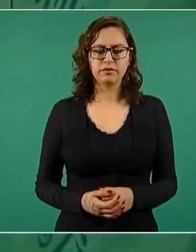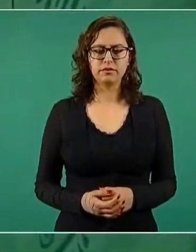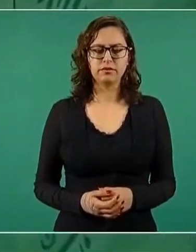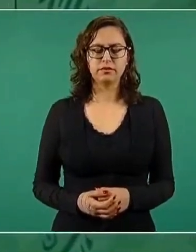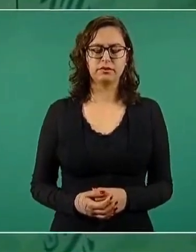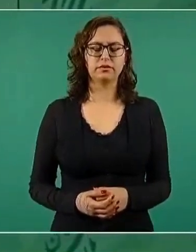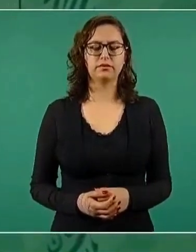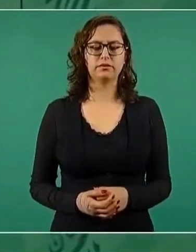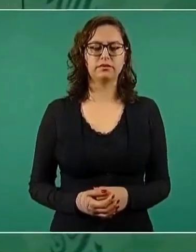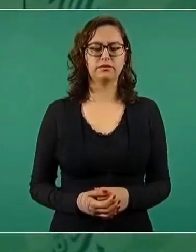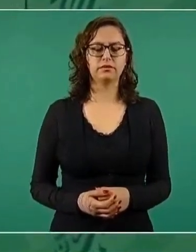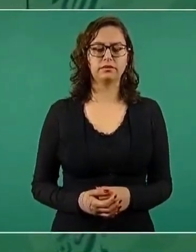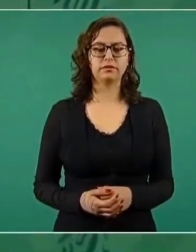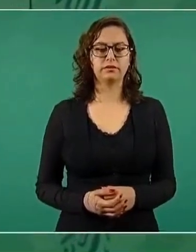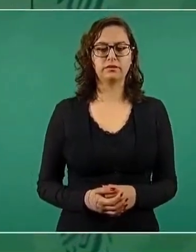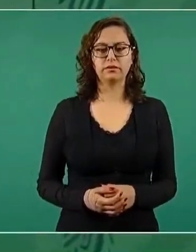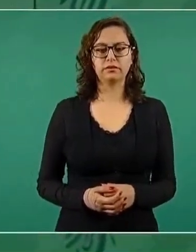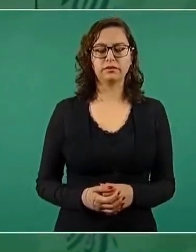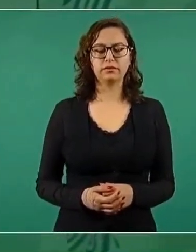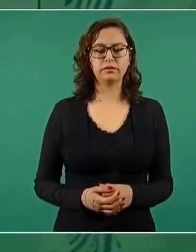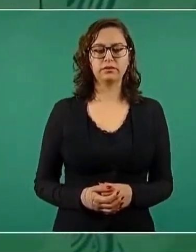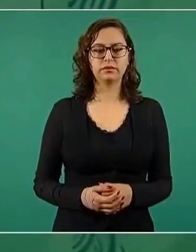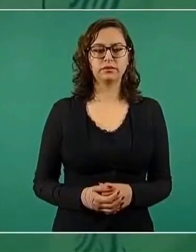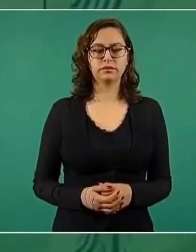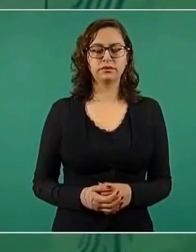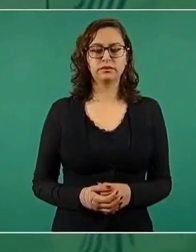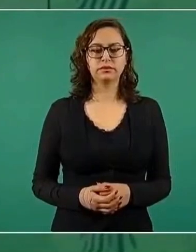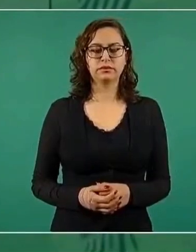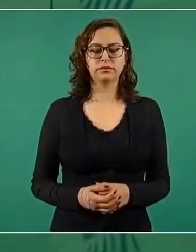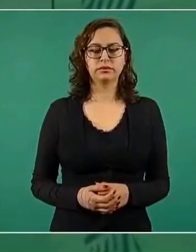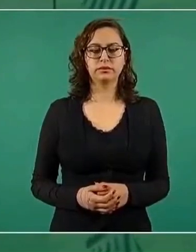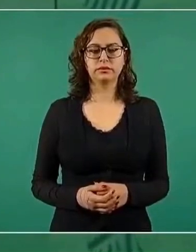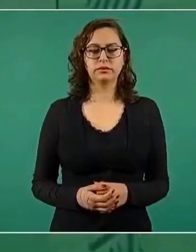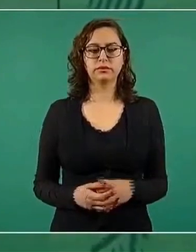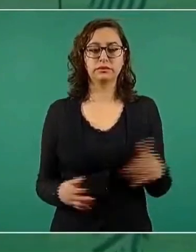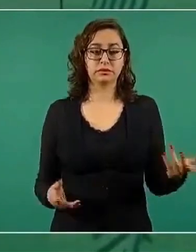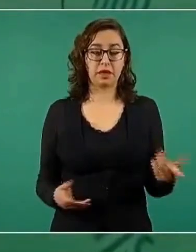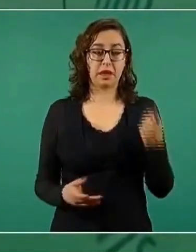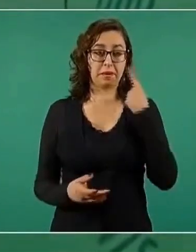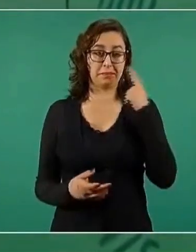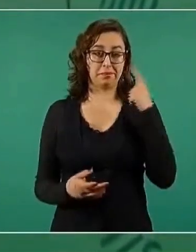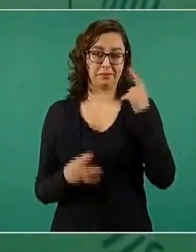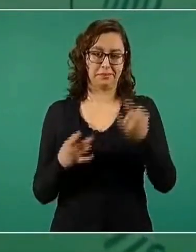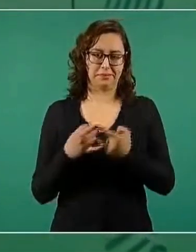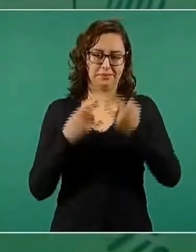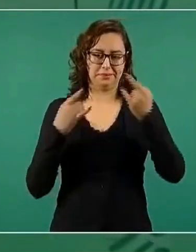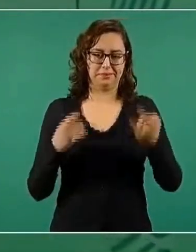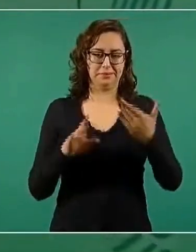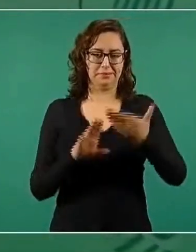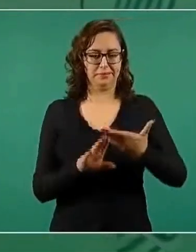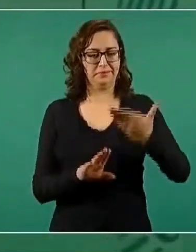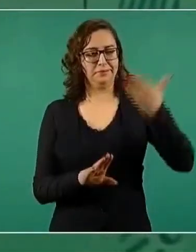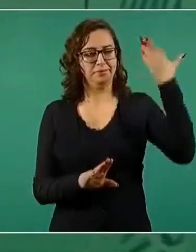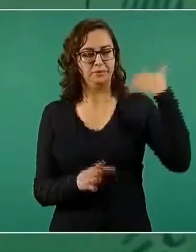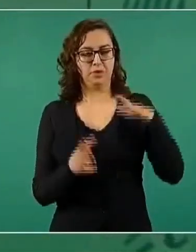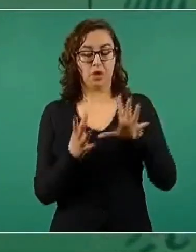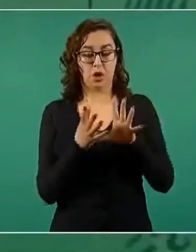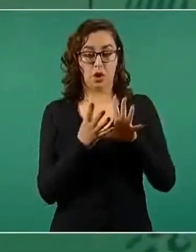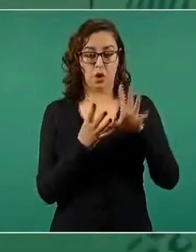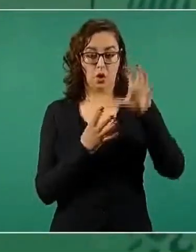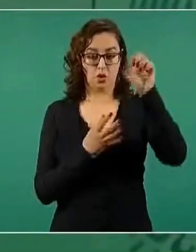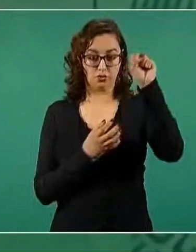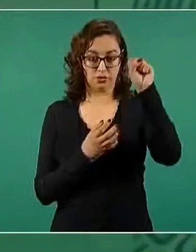se cuidaba, porque así lo establece la Constitución, de que todo lo